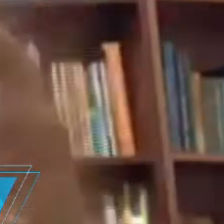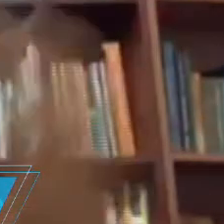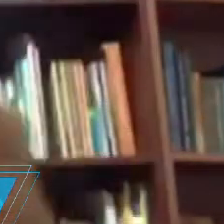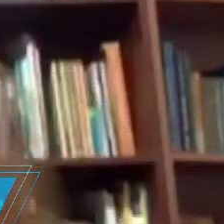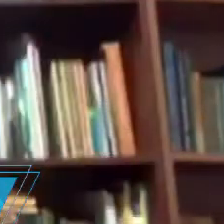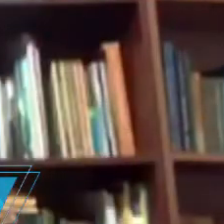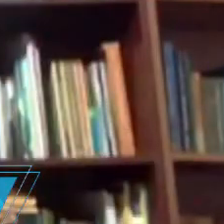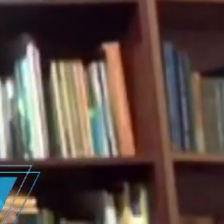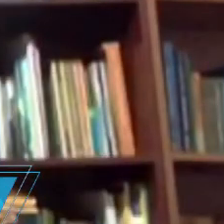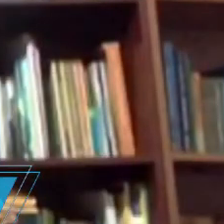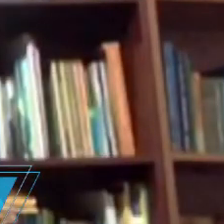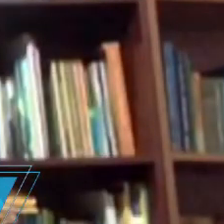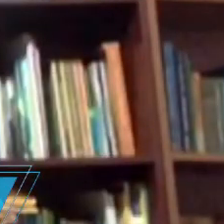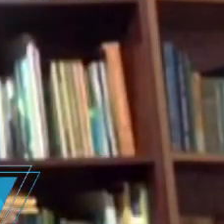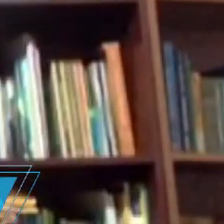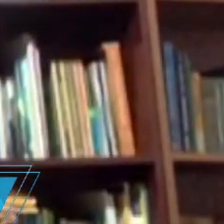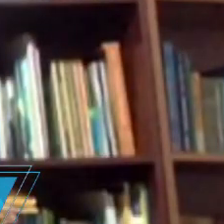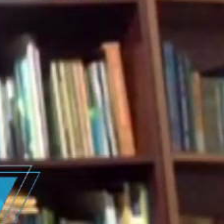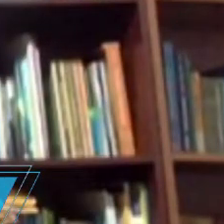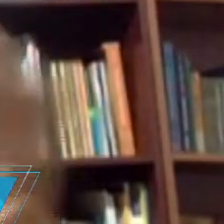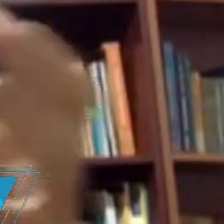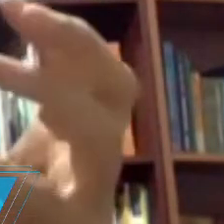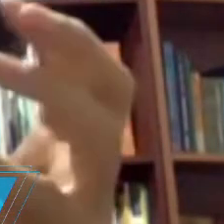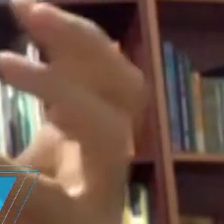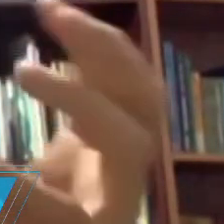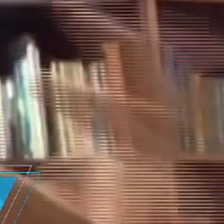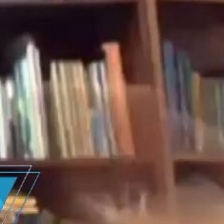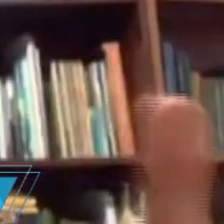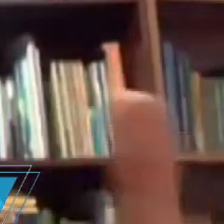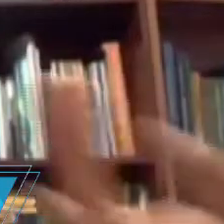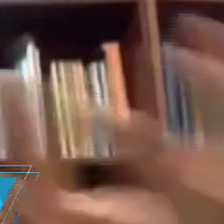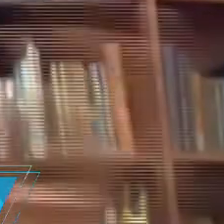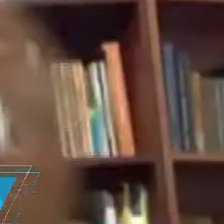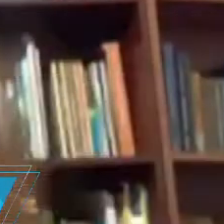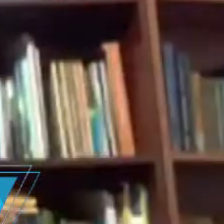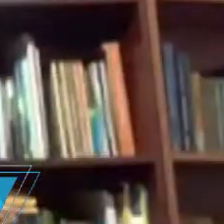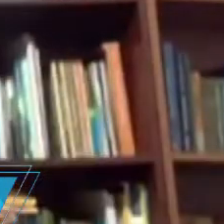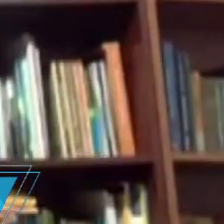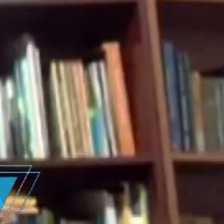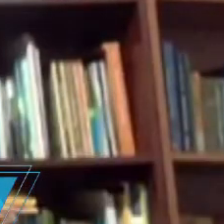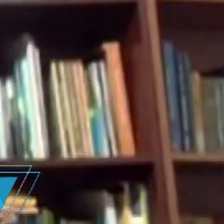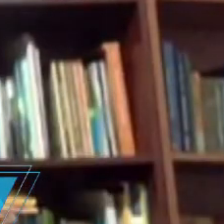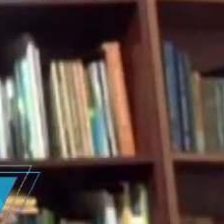que comparten un mismo edificio, ellos mismos lo han dicho, porque también